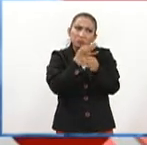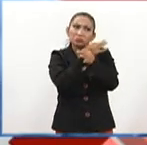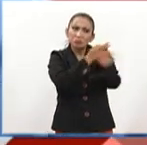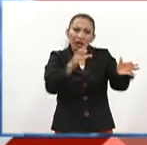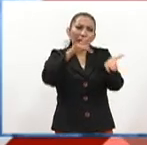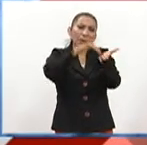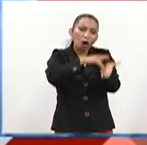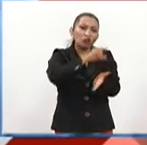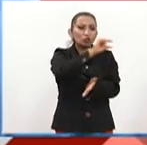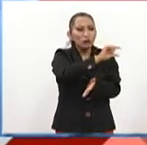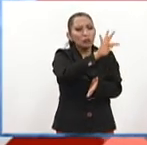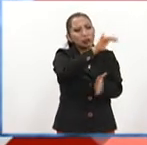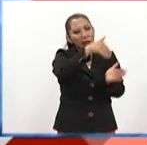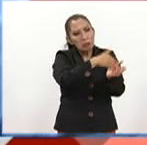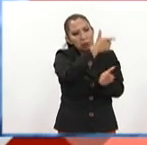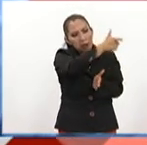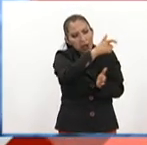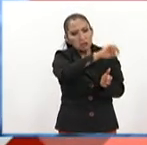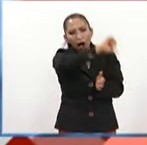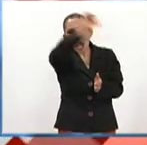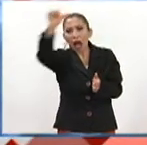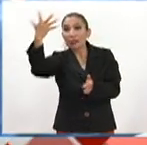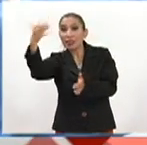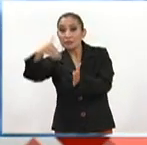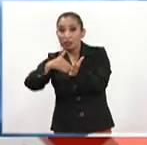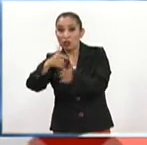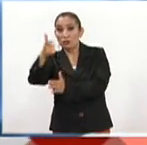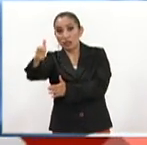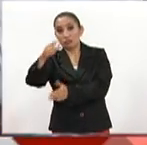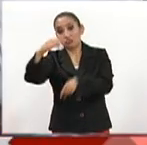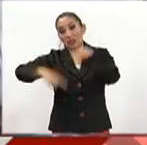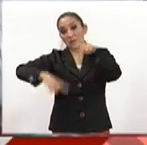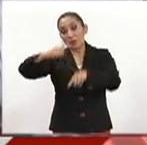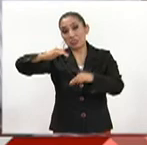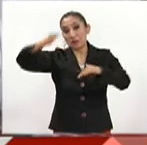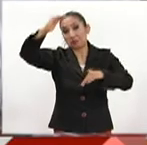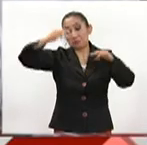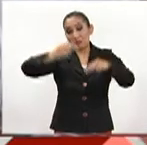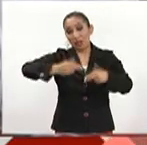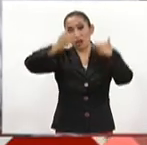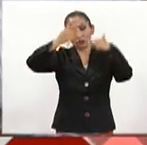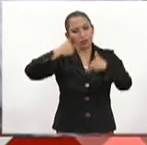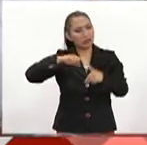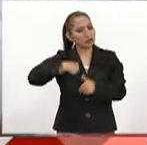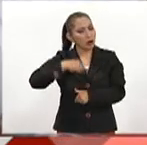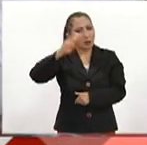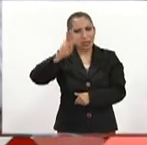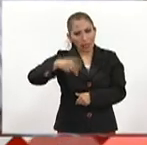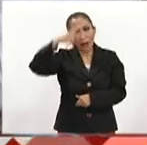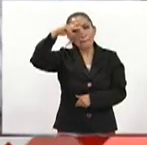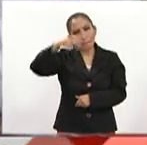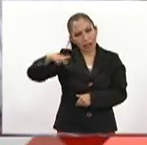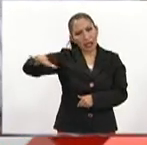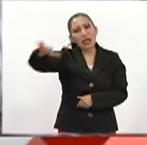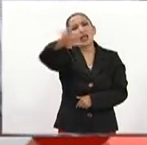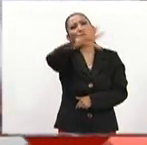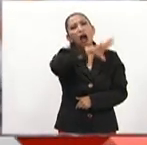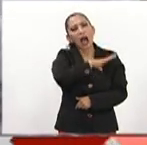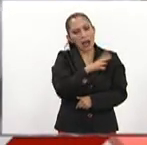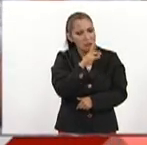que van desde montos de apoyo desde 50,000 pesos hasta 10 millones de pesos. Bueno. Yo sin duda creo que en México estamos